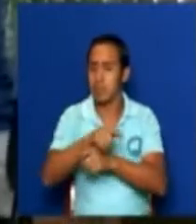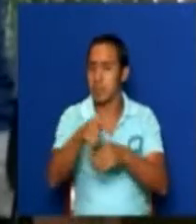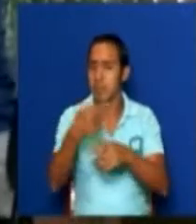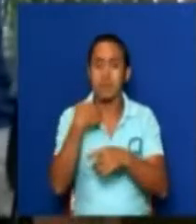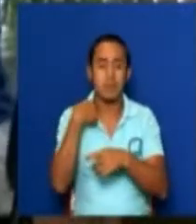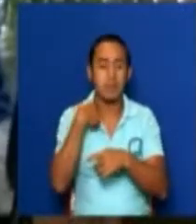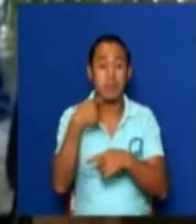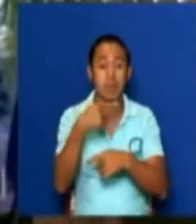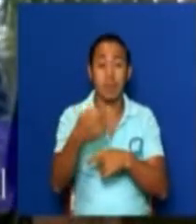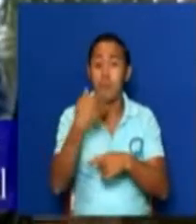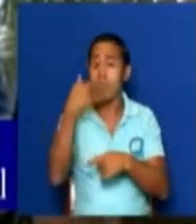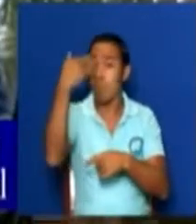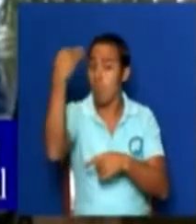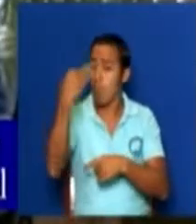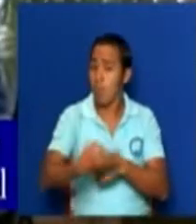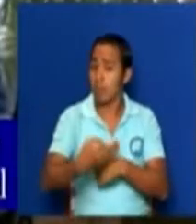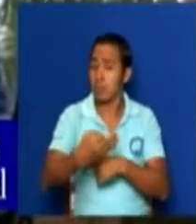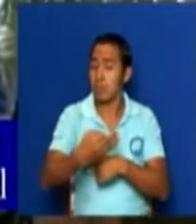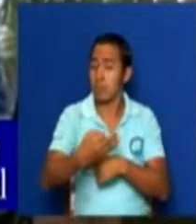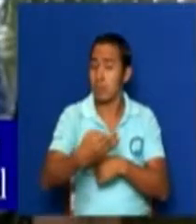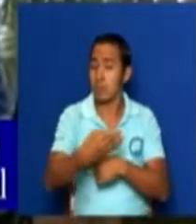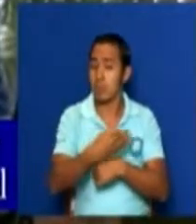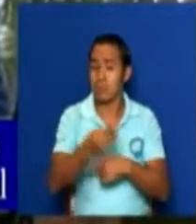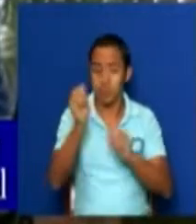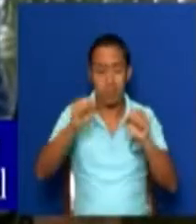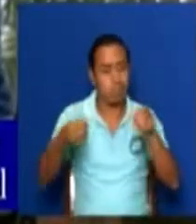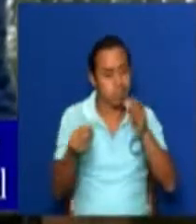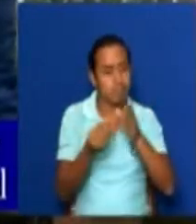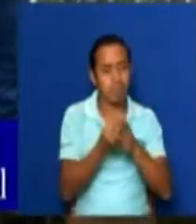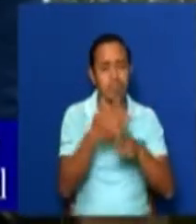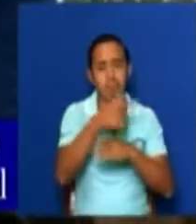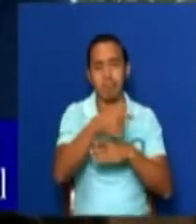esa calidad para que tengamos mayor acceso.